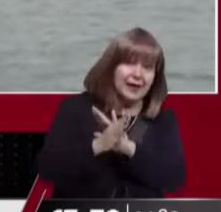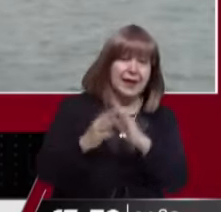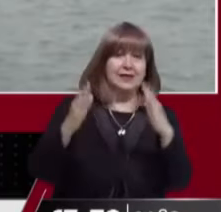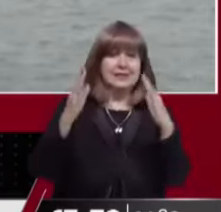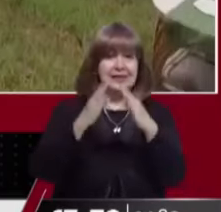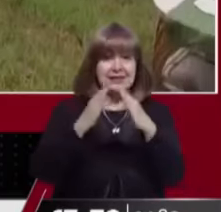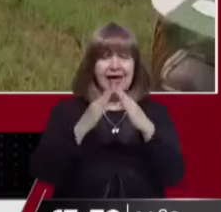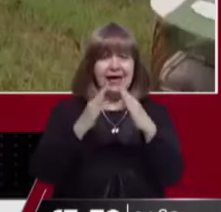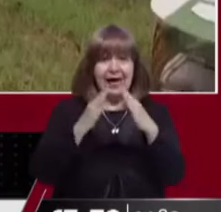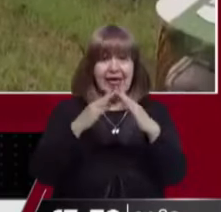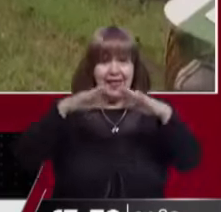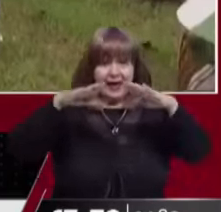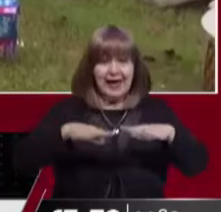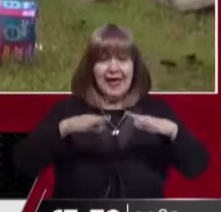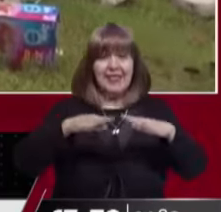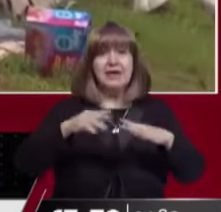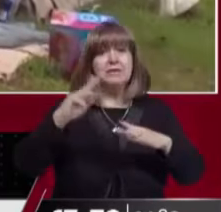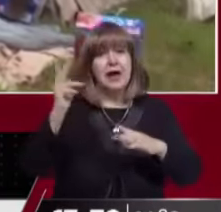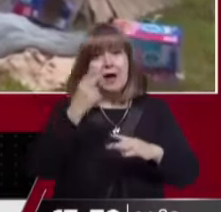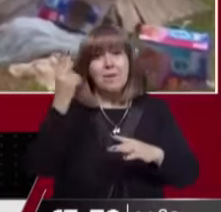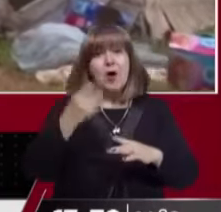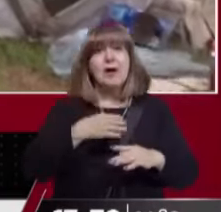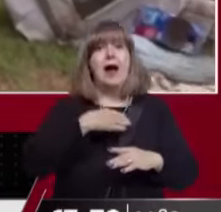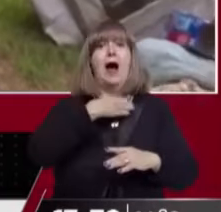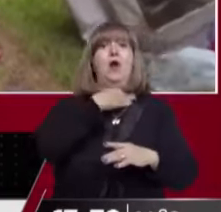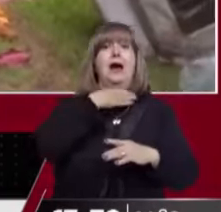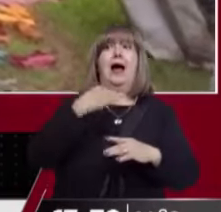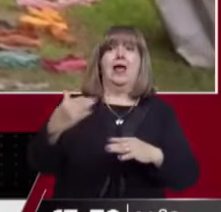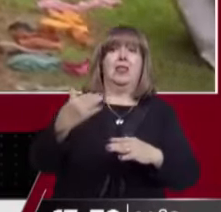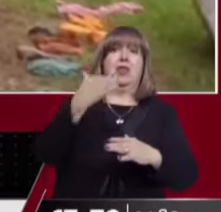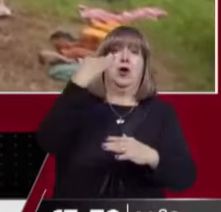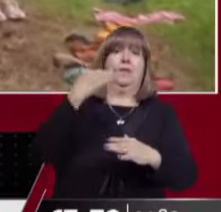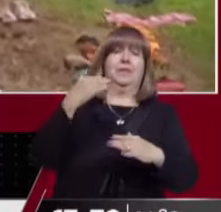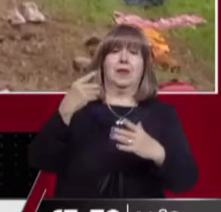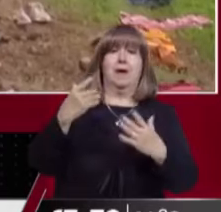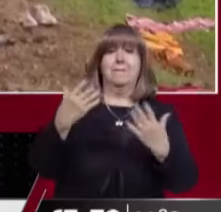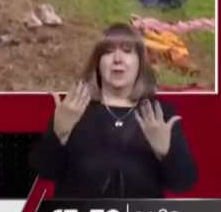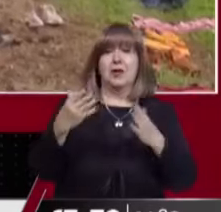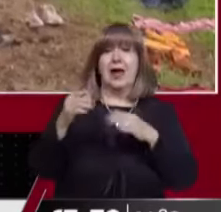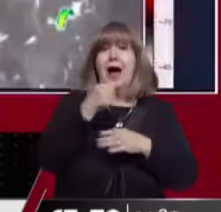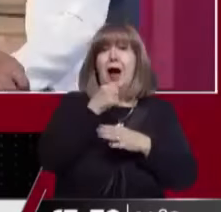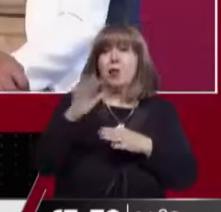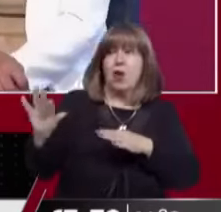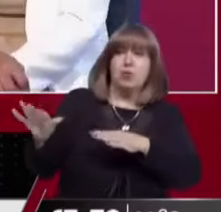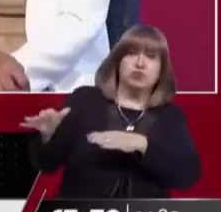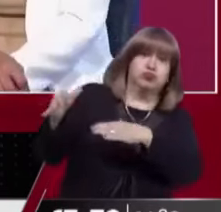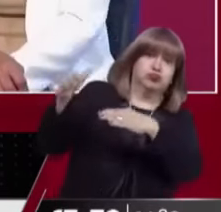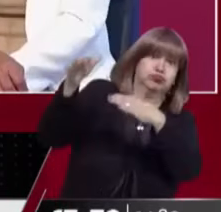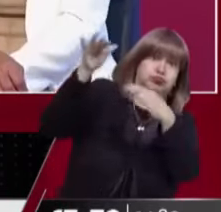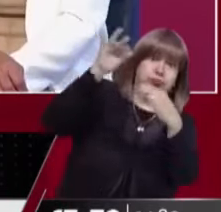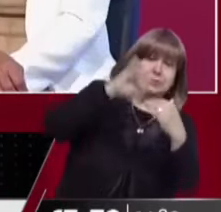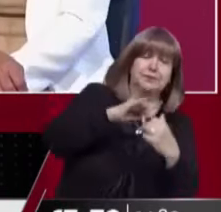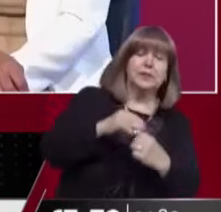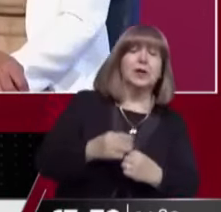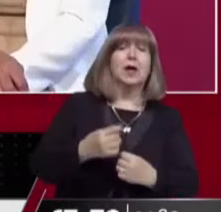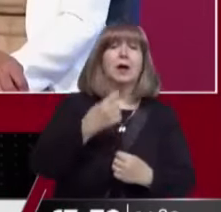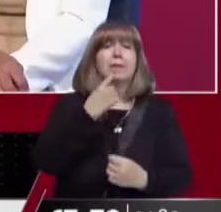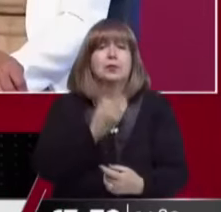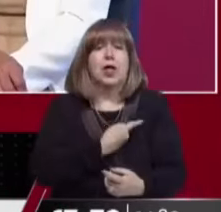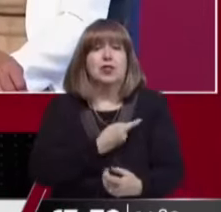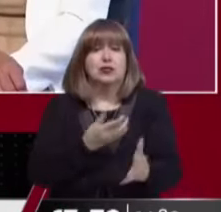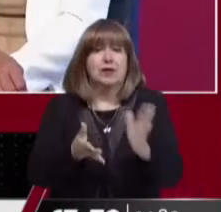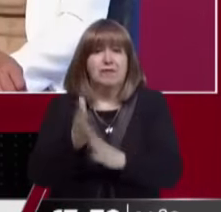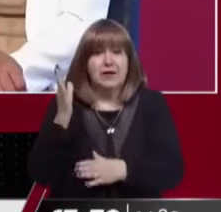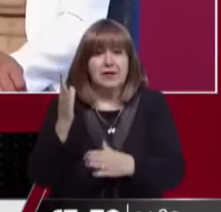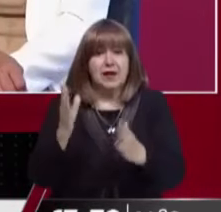en estos lugares, claro, Adrián, van a morir ahogados, claro, los que están sobre todo en las casas costeras, ¿no? ¿Y esa gente hacia dónde va? ¿Esa gente qué destino